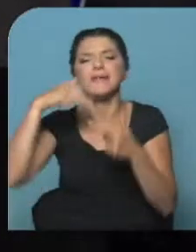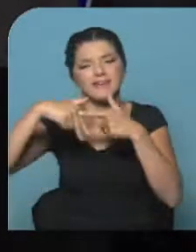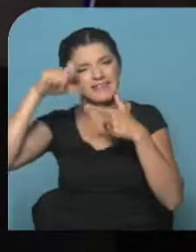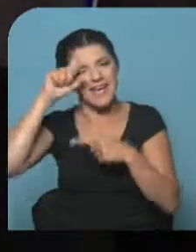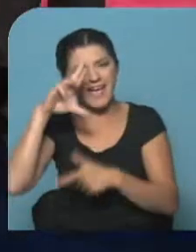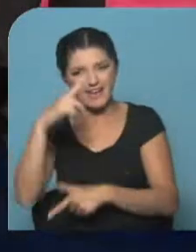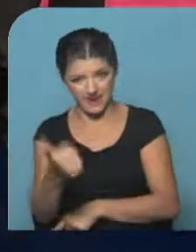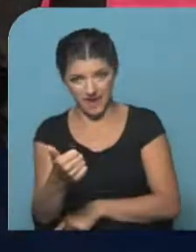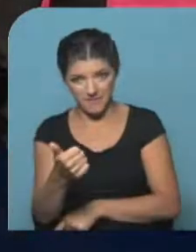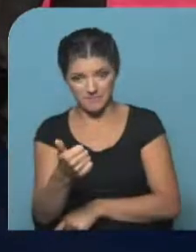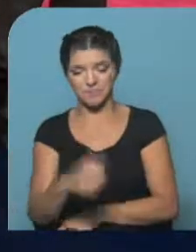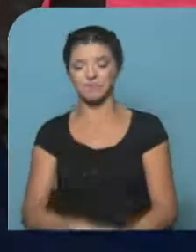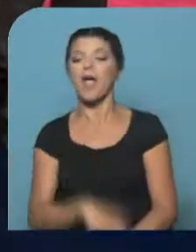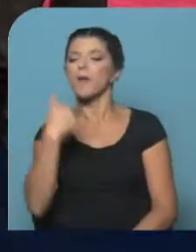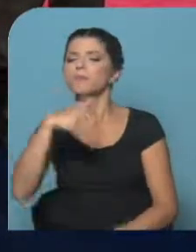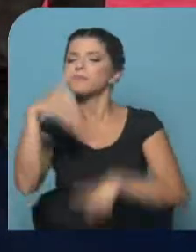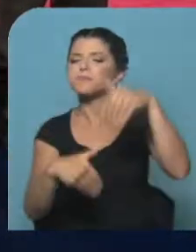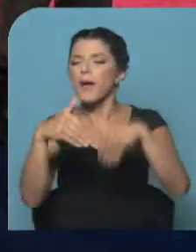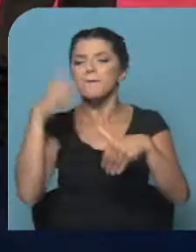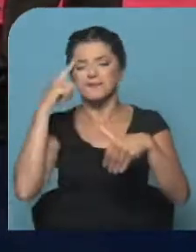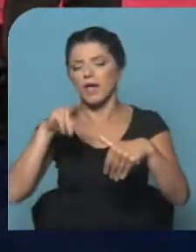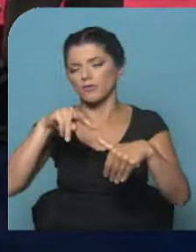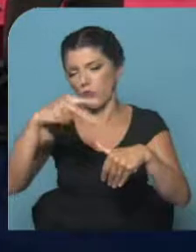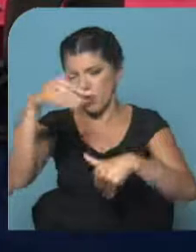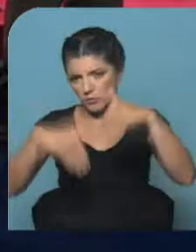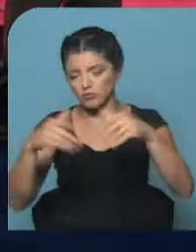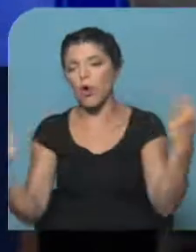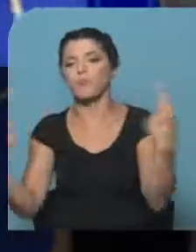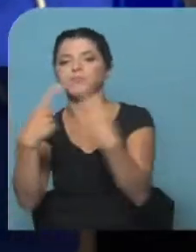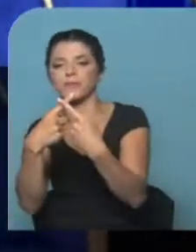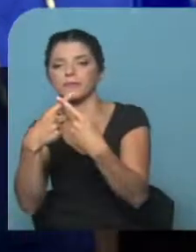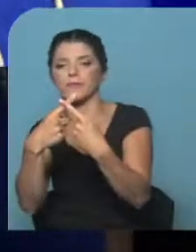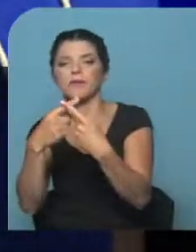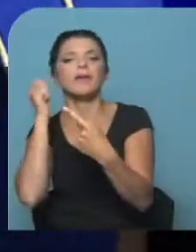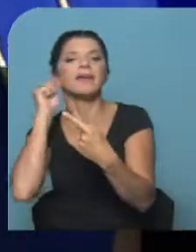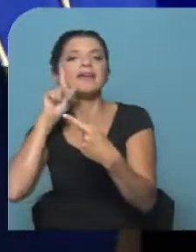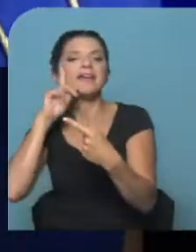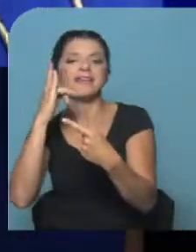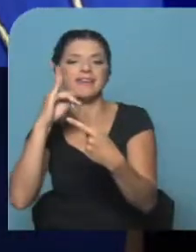Michelle Bachelet. Se estima que habrá segunda vuelta con su opositor Alejandro Guillier.